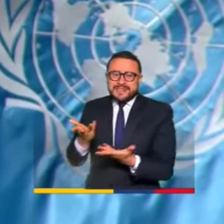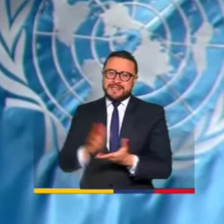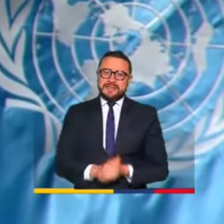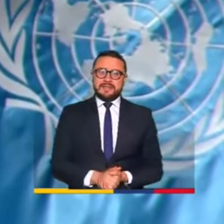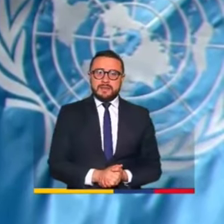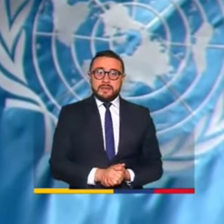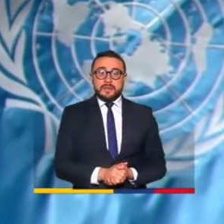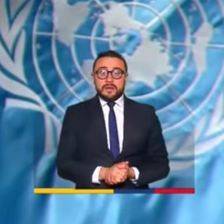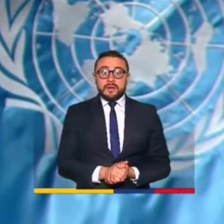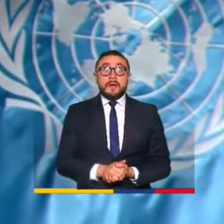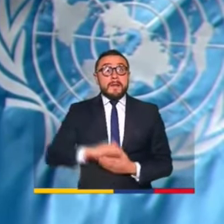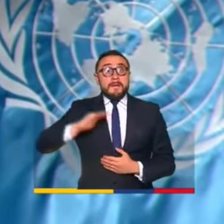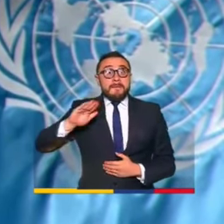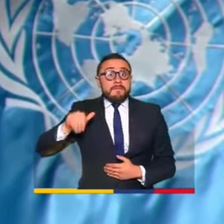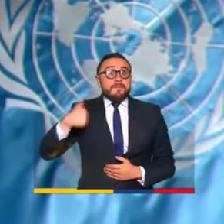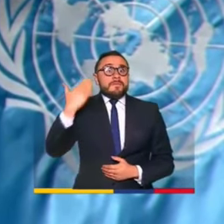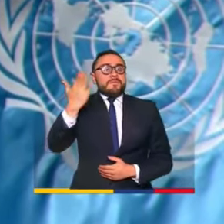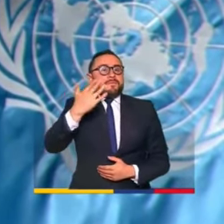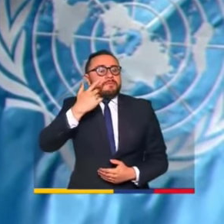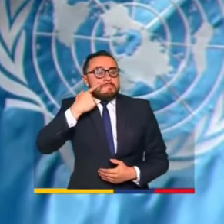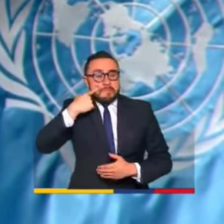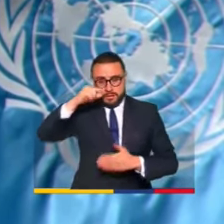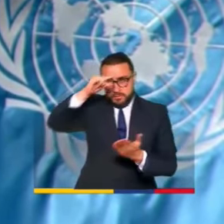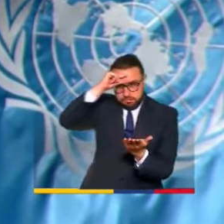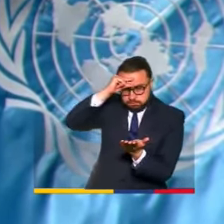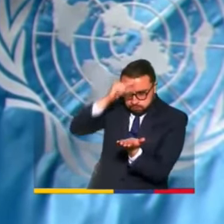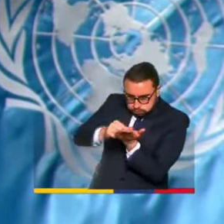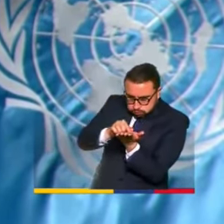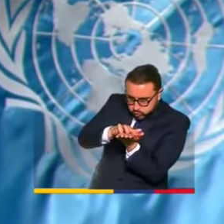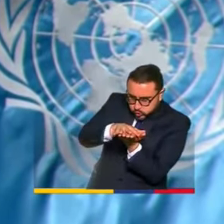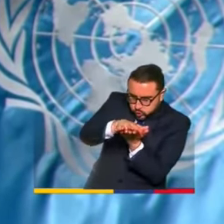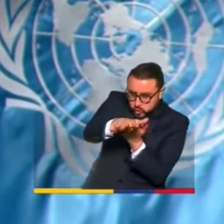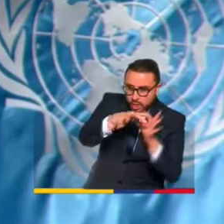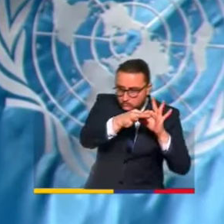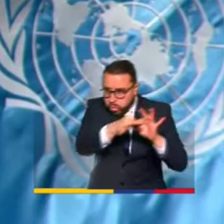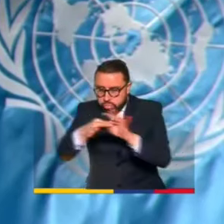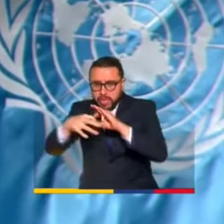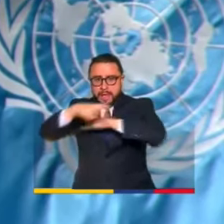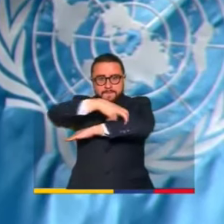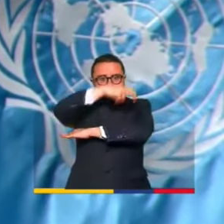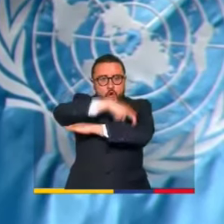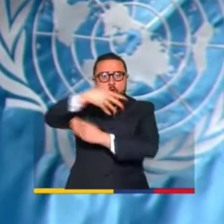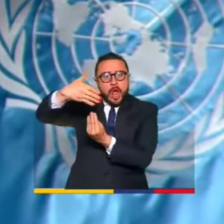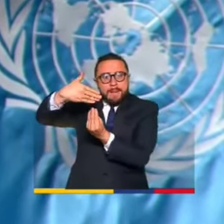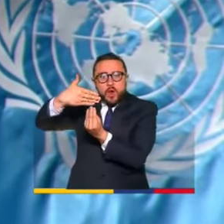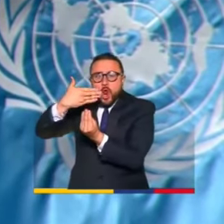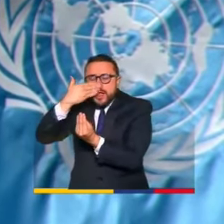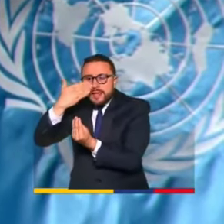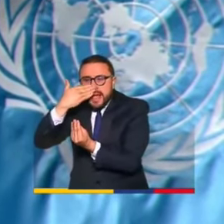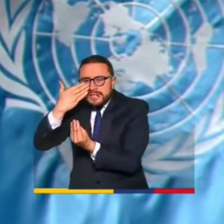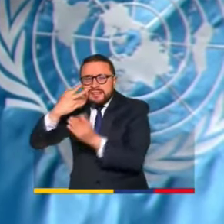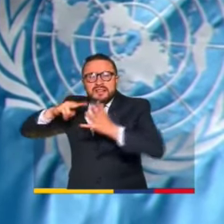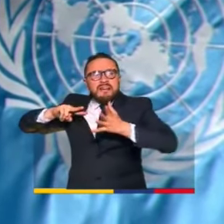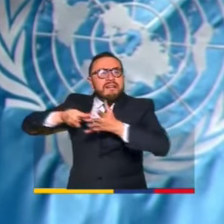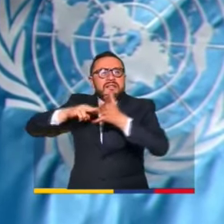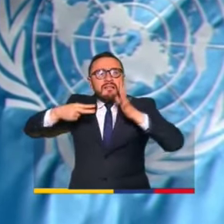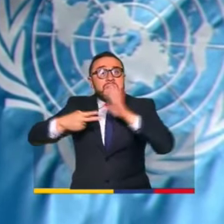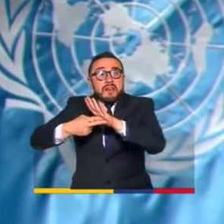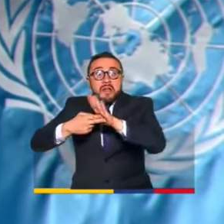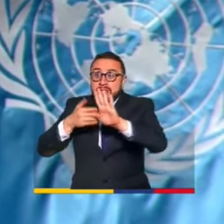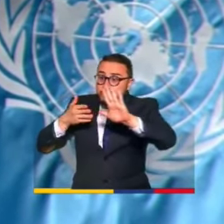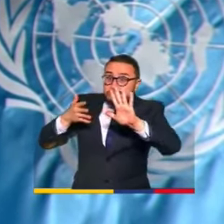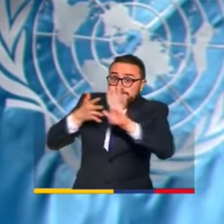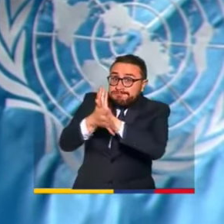artificial se articula al petróleo, al carbón y al gas, se articula el colapso